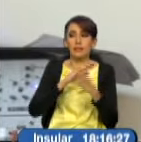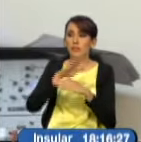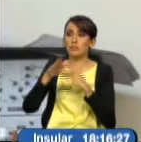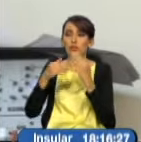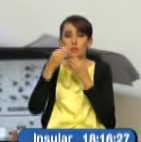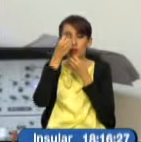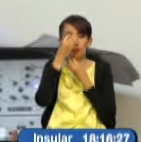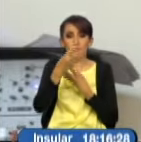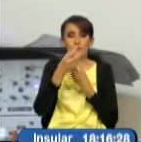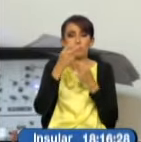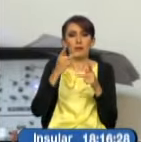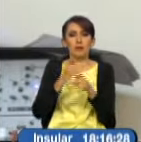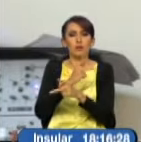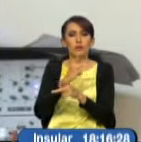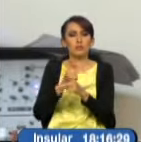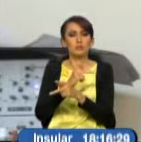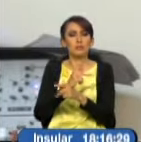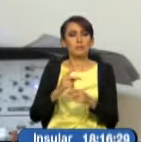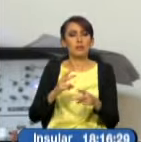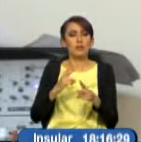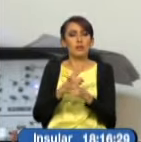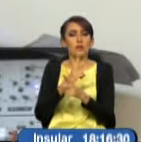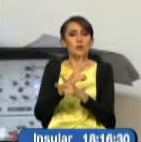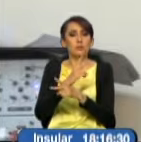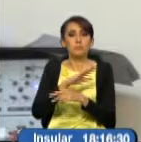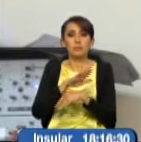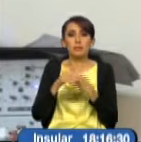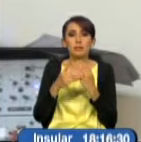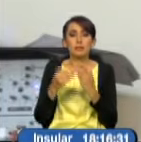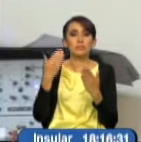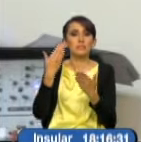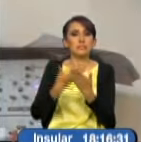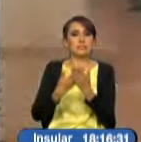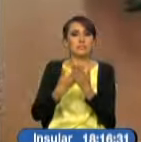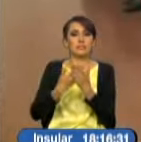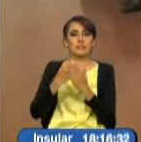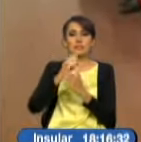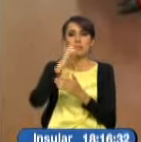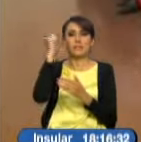los peligros, ¿no?, a los que estamos abocados si llega la derecha a captar el